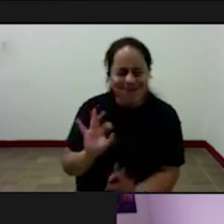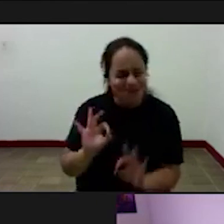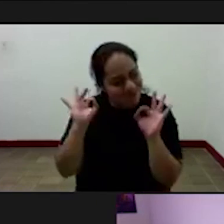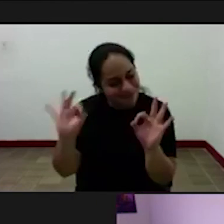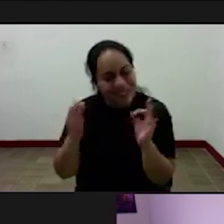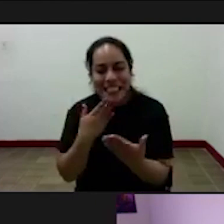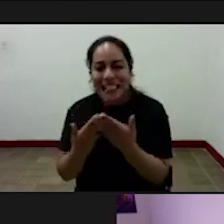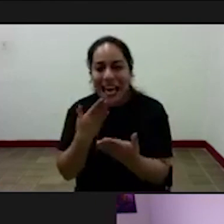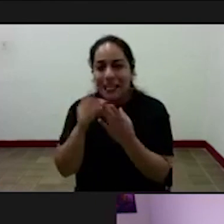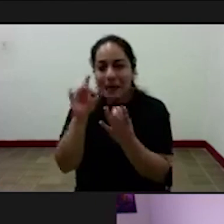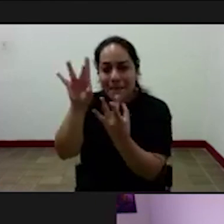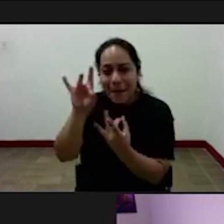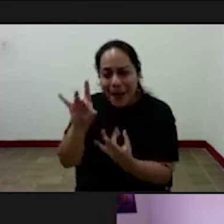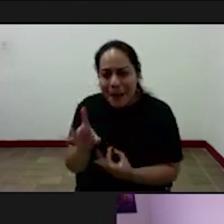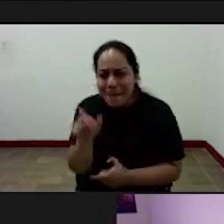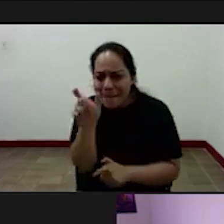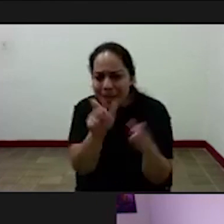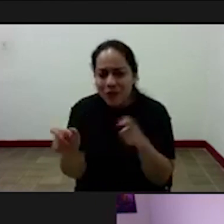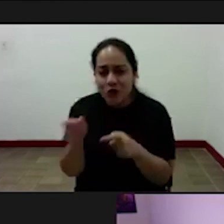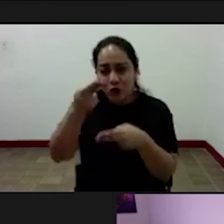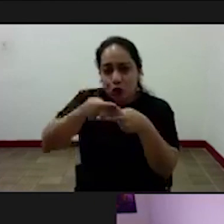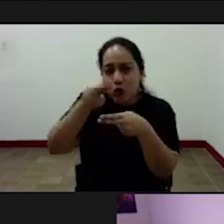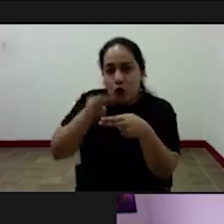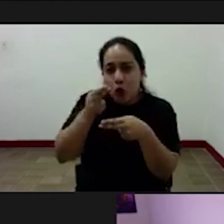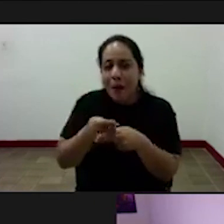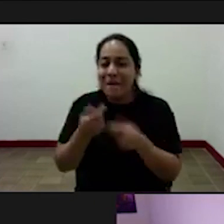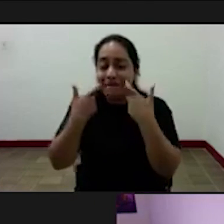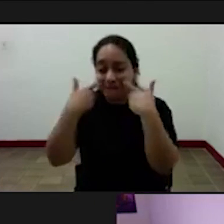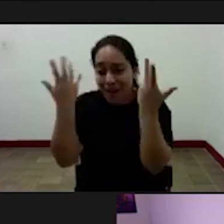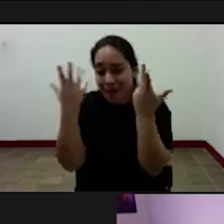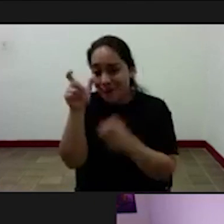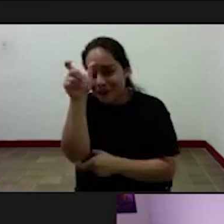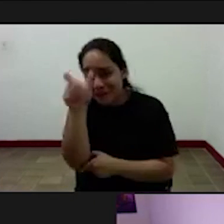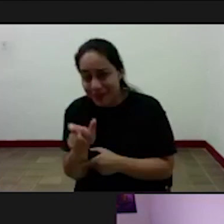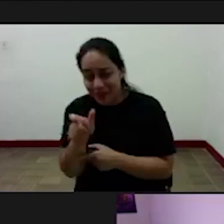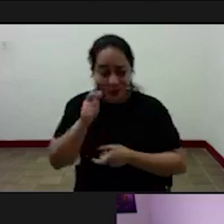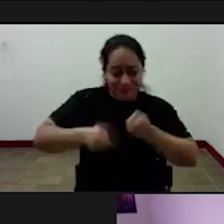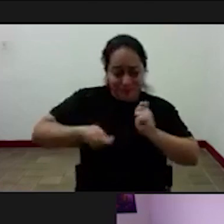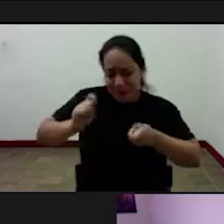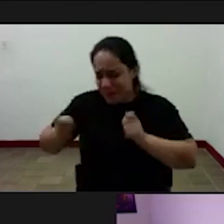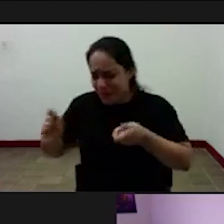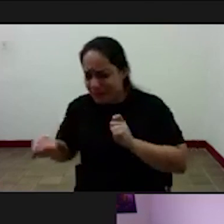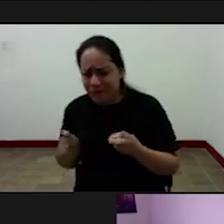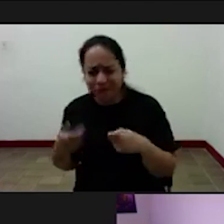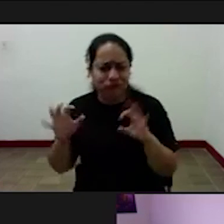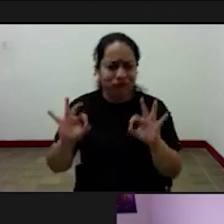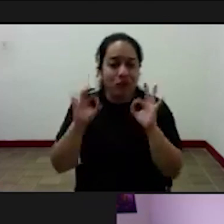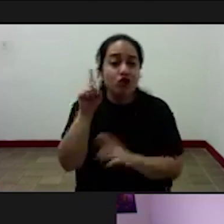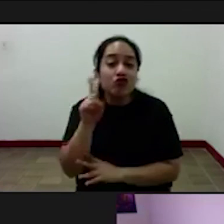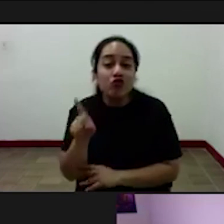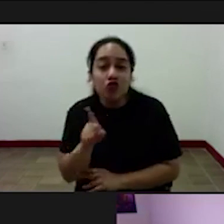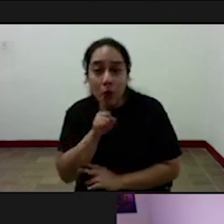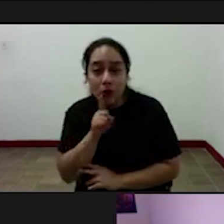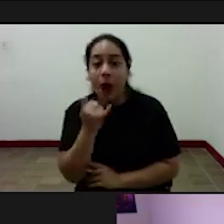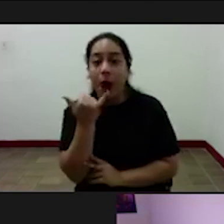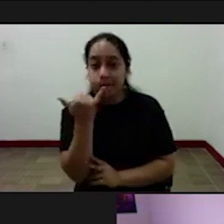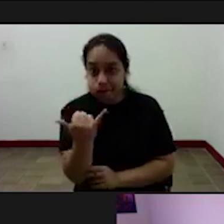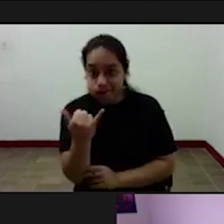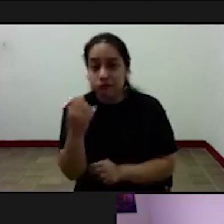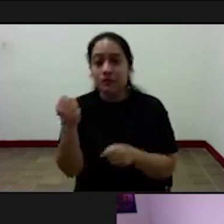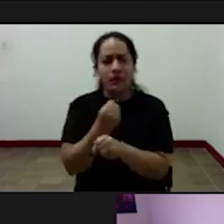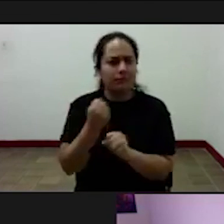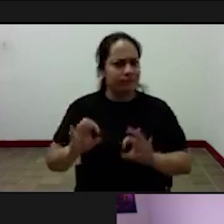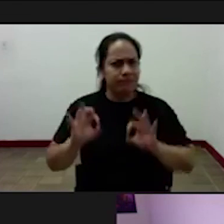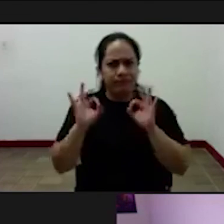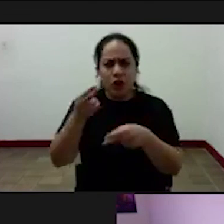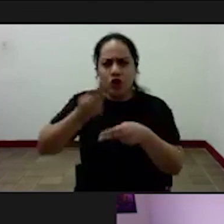chat puse el nombre de una famosa percusionista sorda que ha hecho un excelente trabajo. Ella se llama